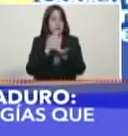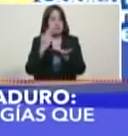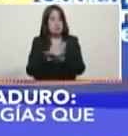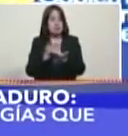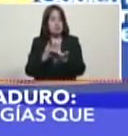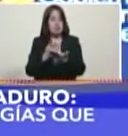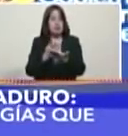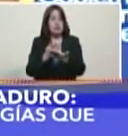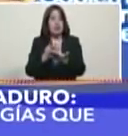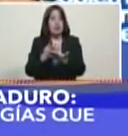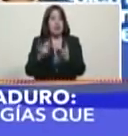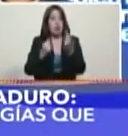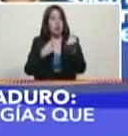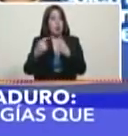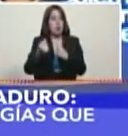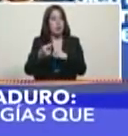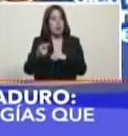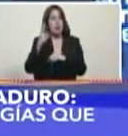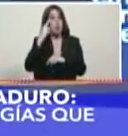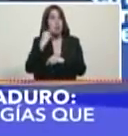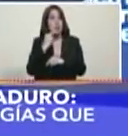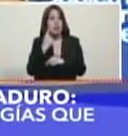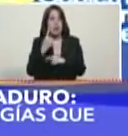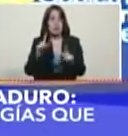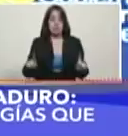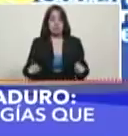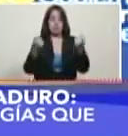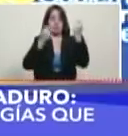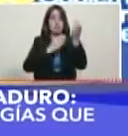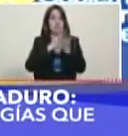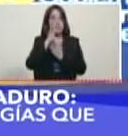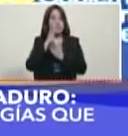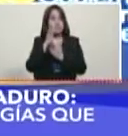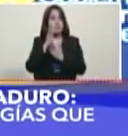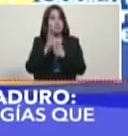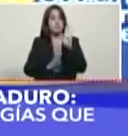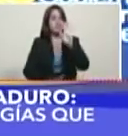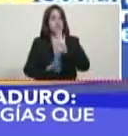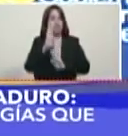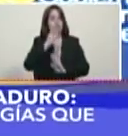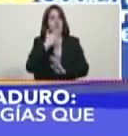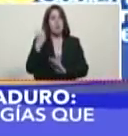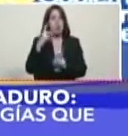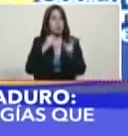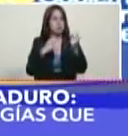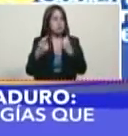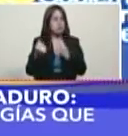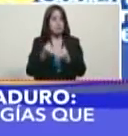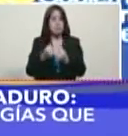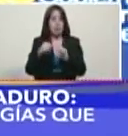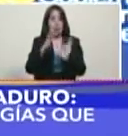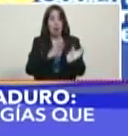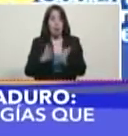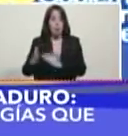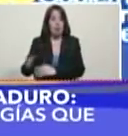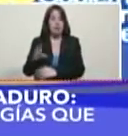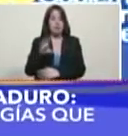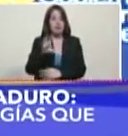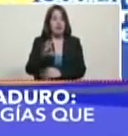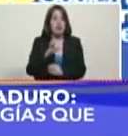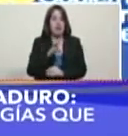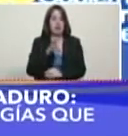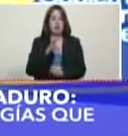programa de profundidad, el programa de recuperación, crecimiento y prosperidad. Tenemos un plan de país, el plan de la patria